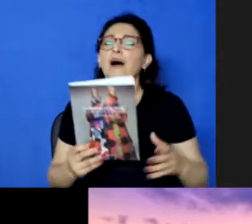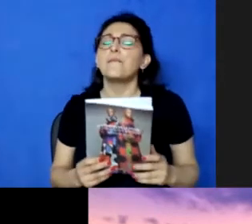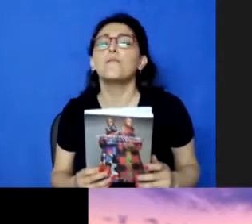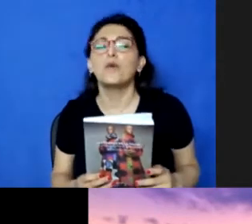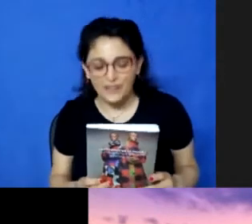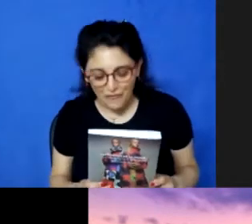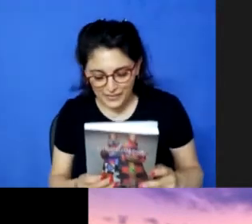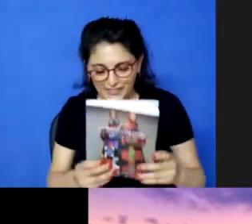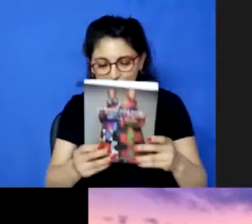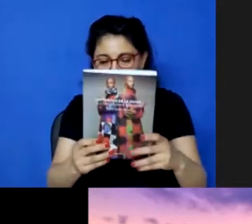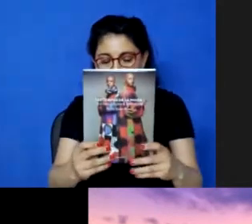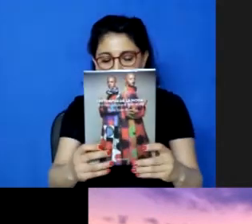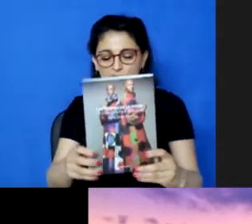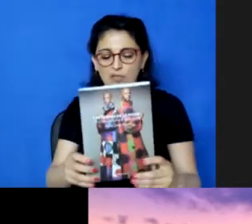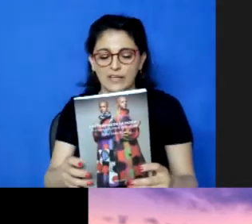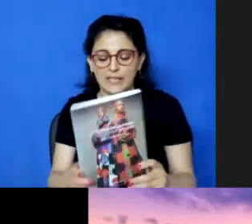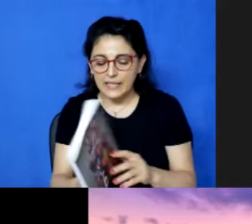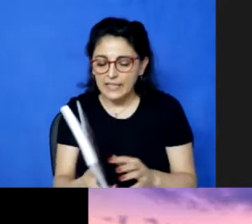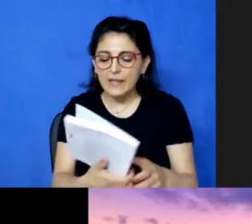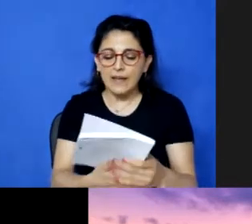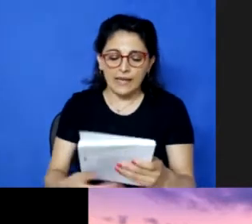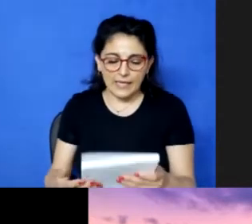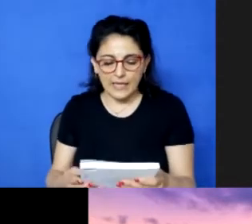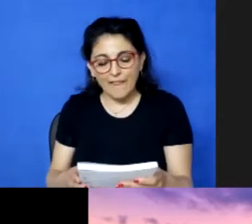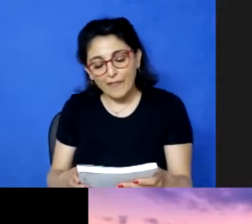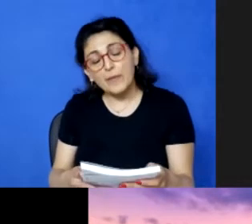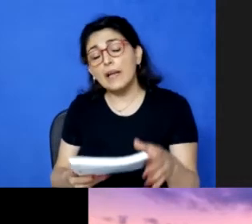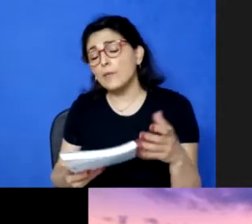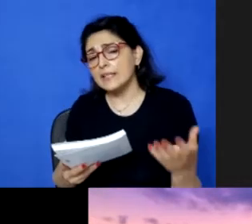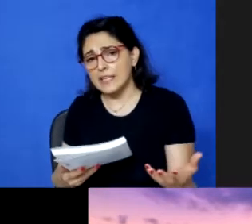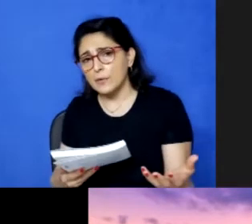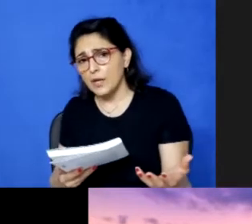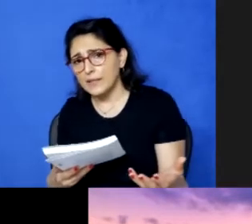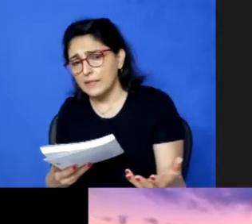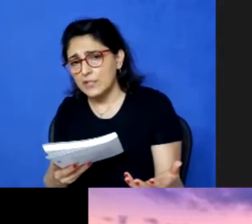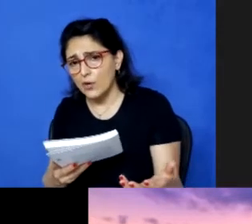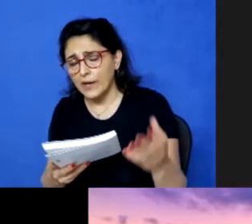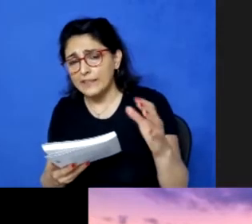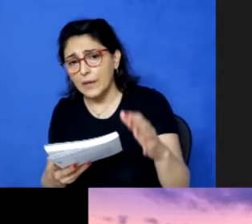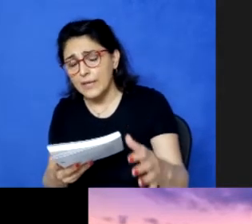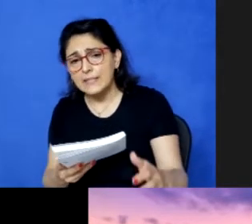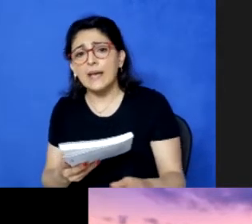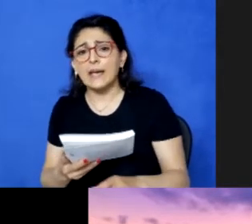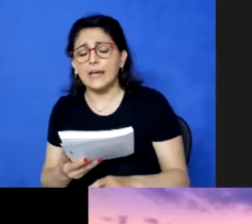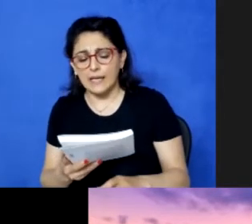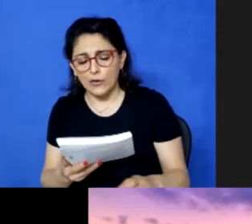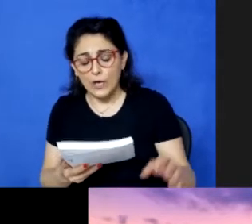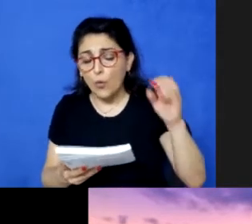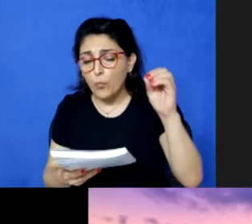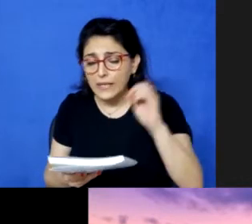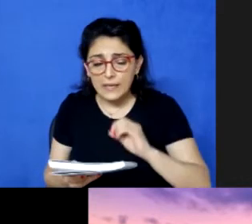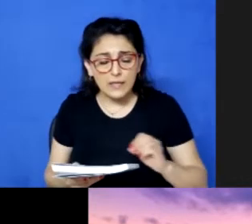experiencia muy reconfortante, así que para aquellos que quieran ir, Las formas de la moda es el libro que me interesó esta vez,